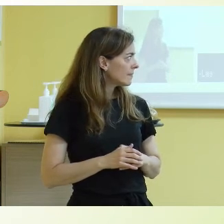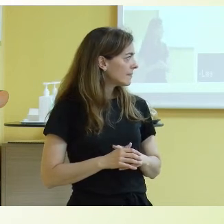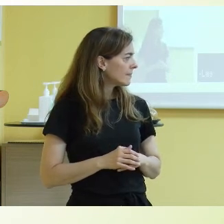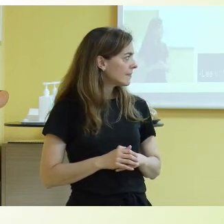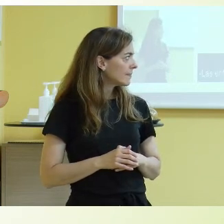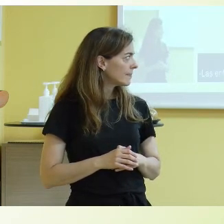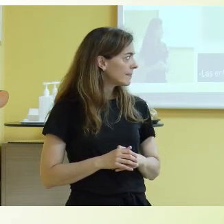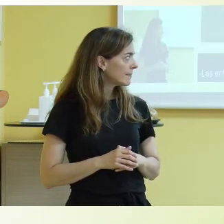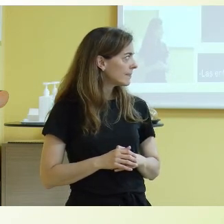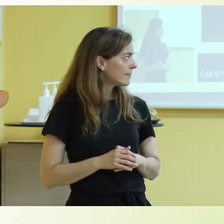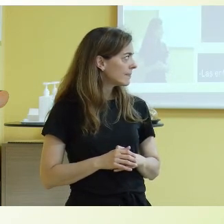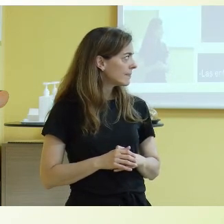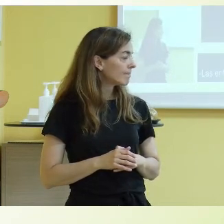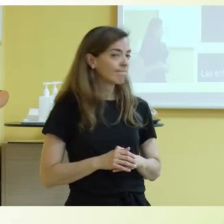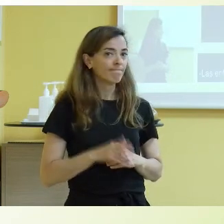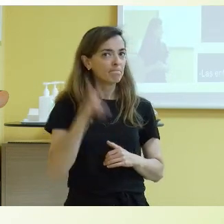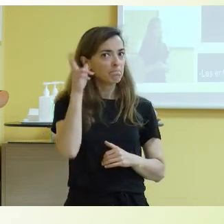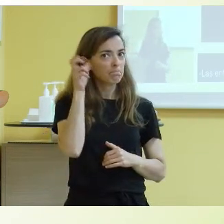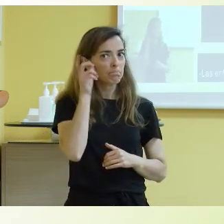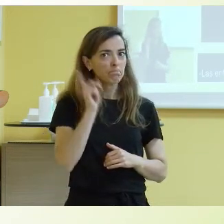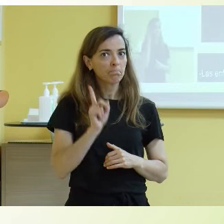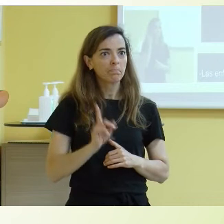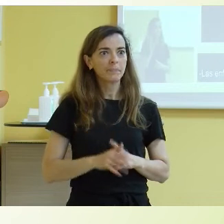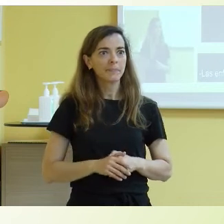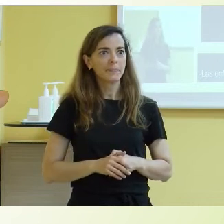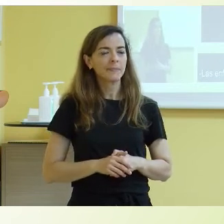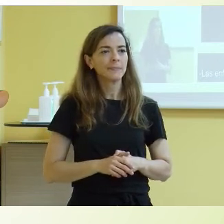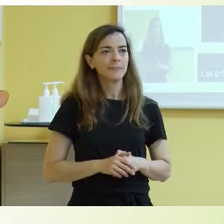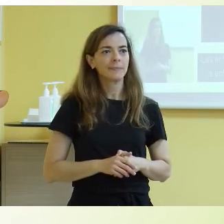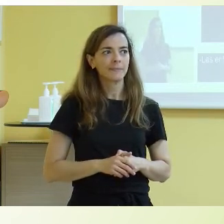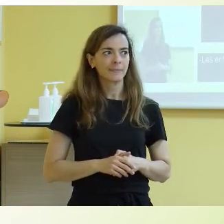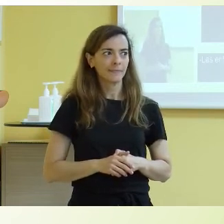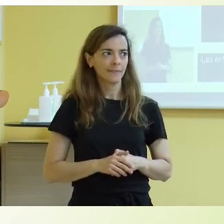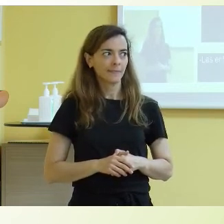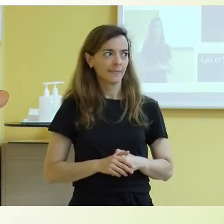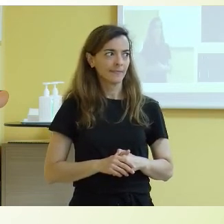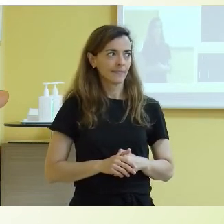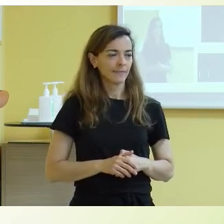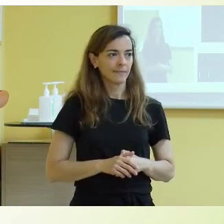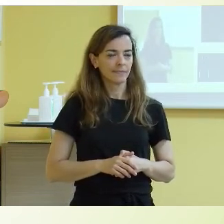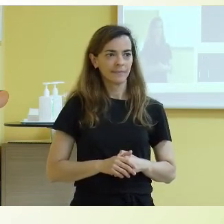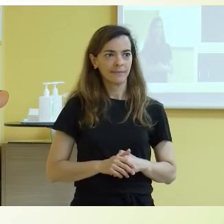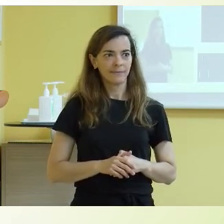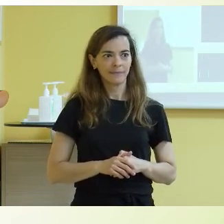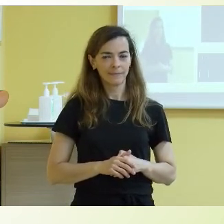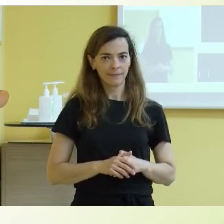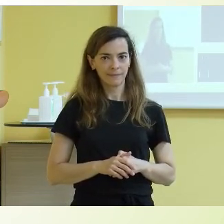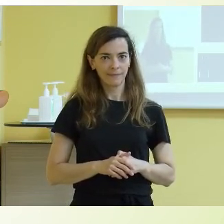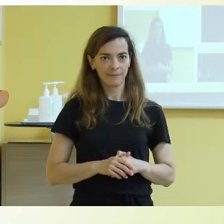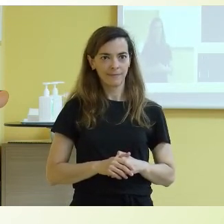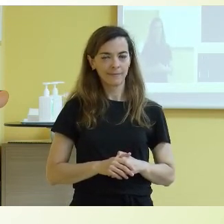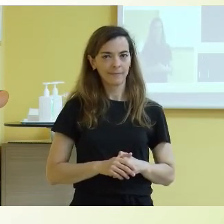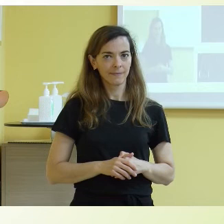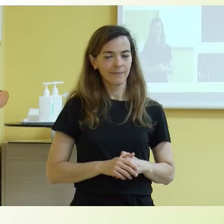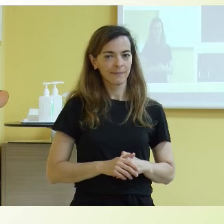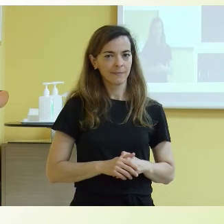gestión de tratamientos especializados. Las terminologías sanitarias que se usan no incluyen todas las enfermedades raras y son difíciles de